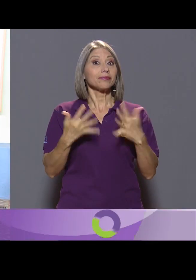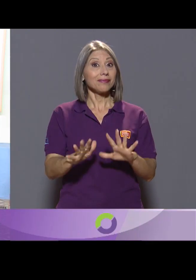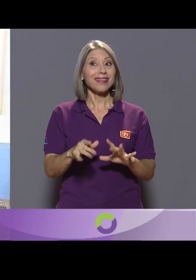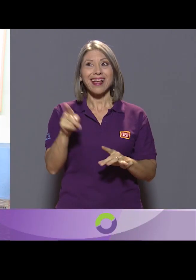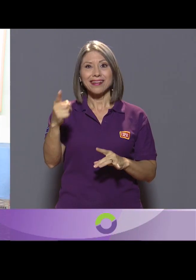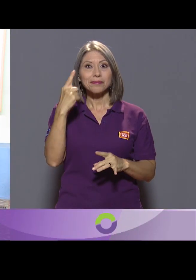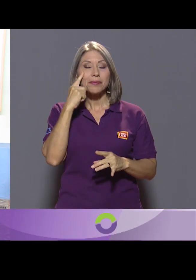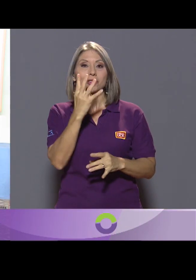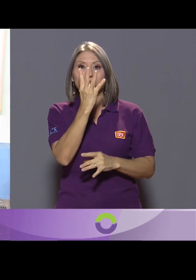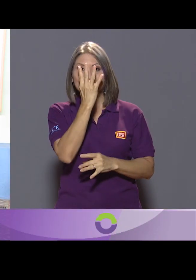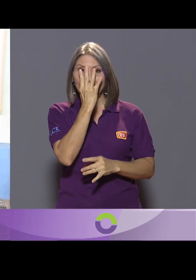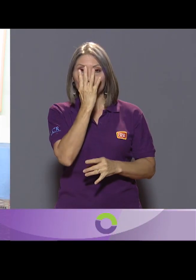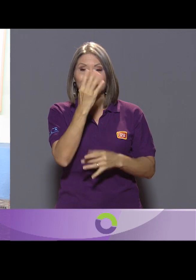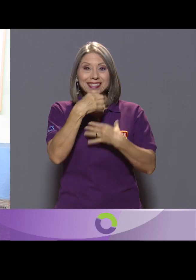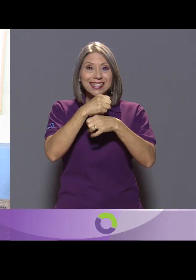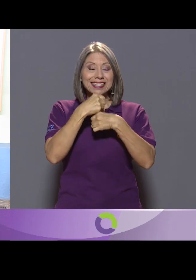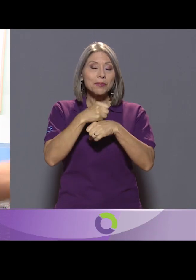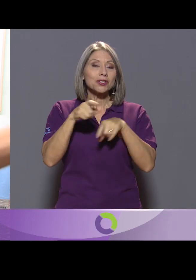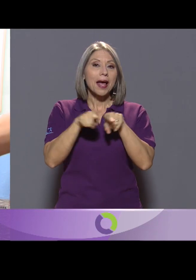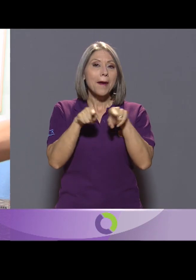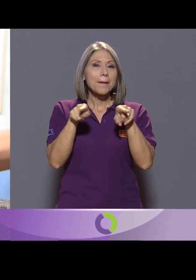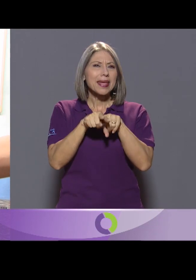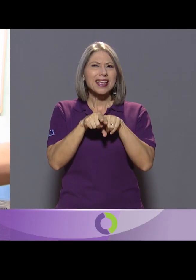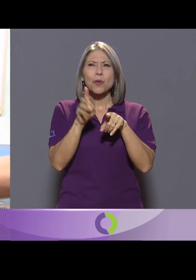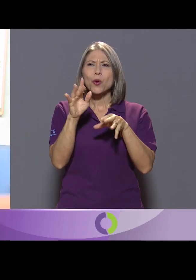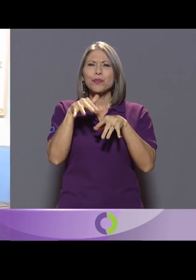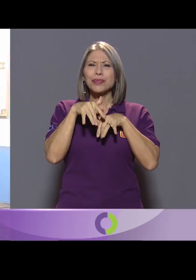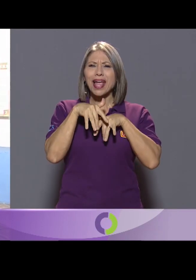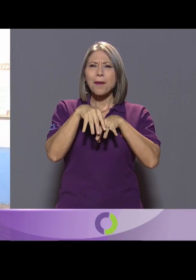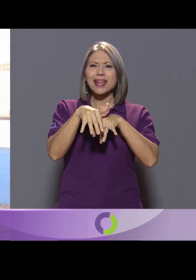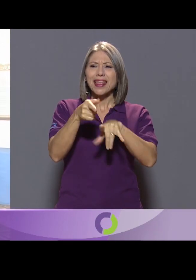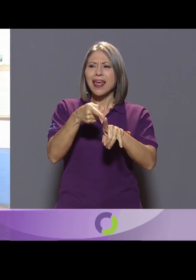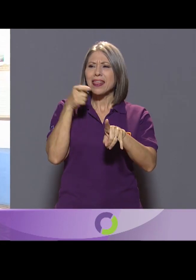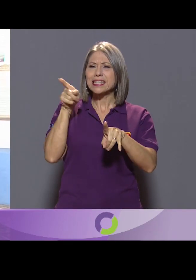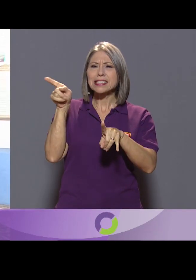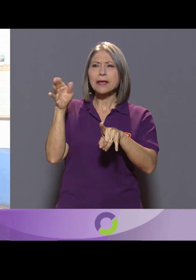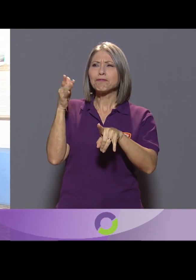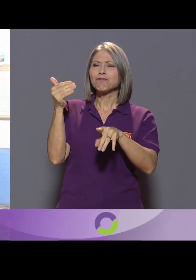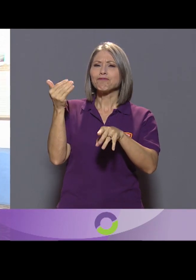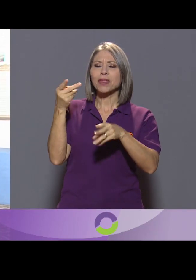de Star Wars, hicimos un difícil en la caminata desde, ¿cómo que se dice?